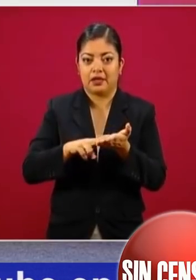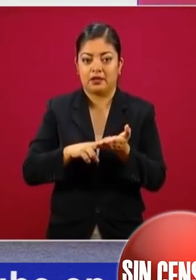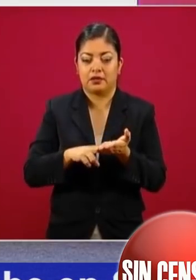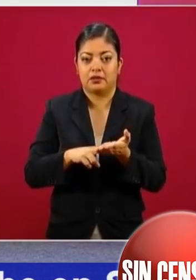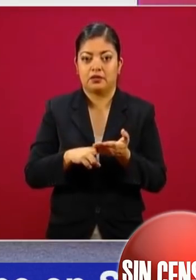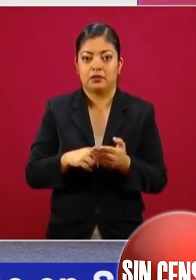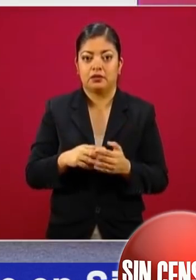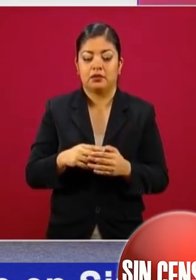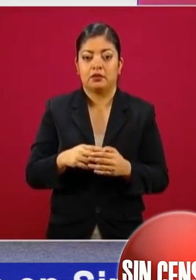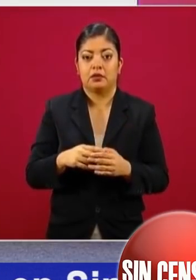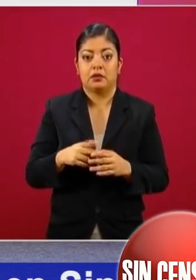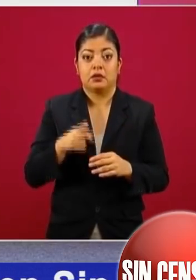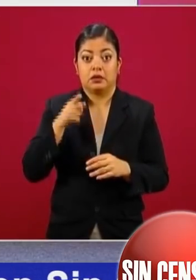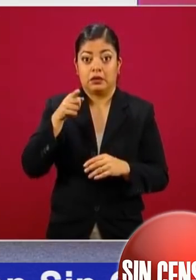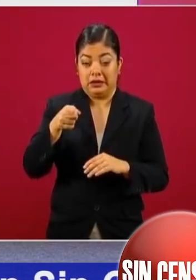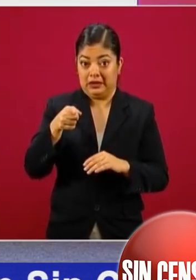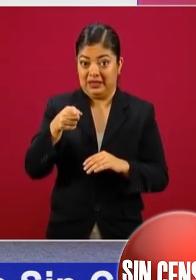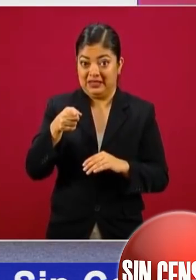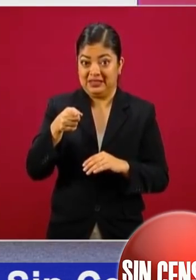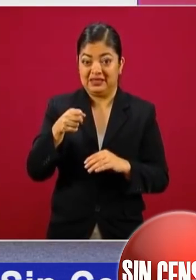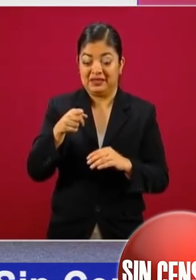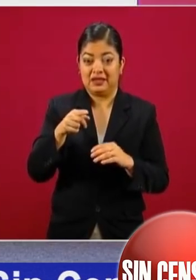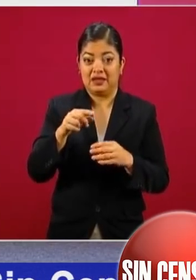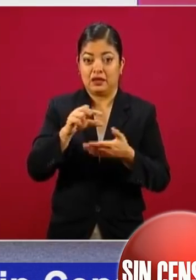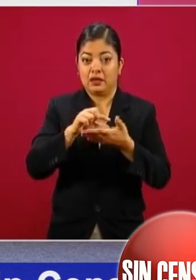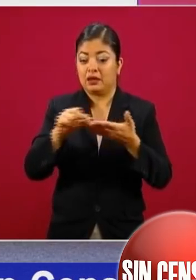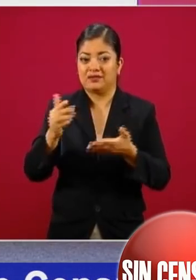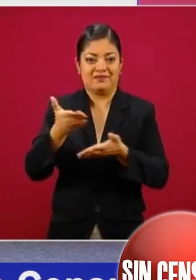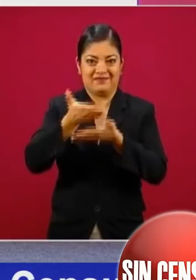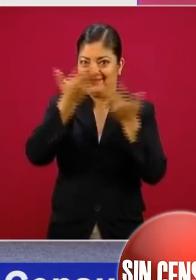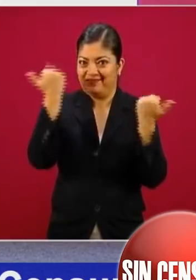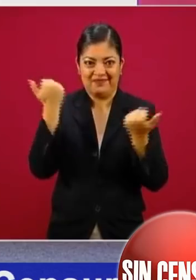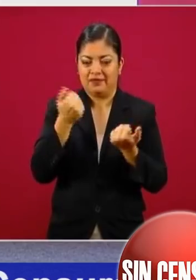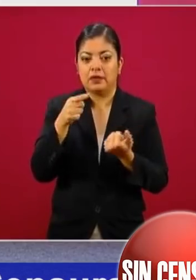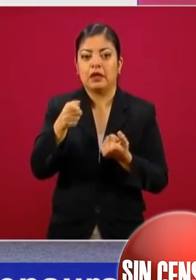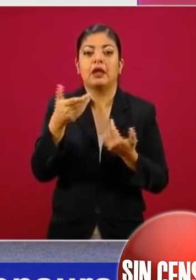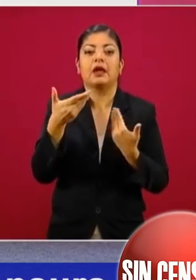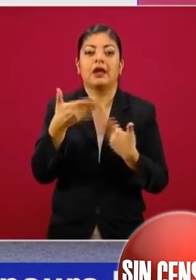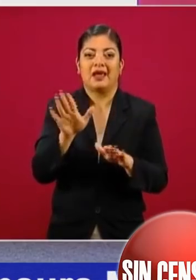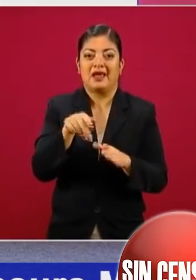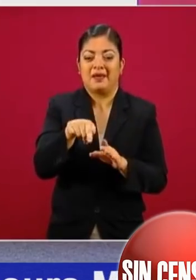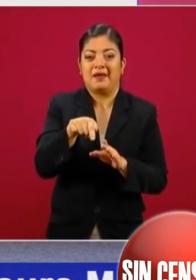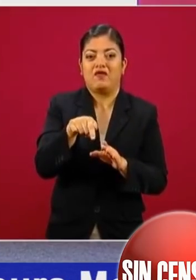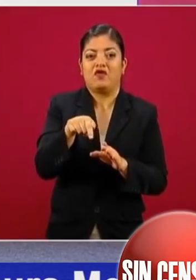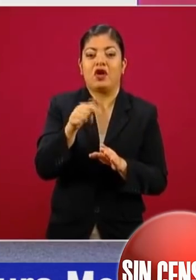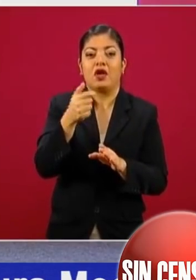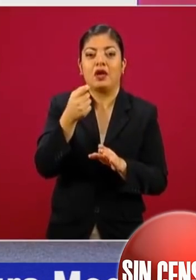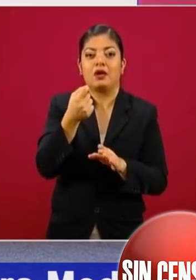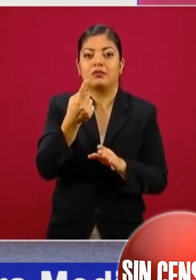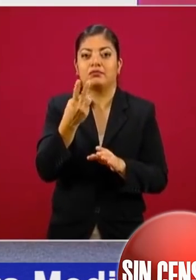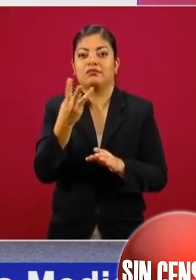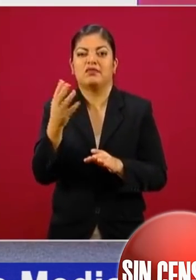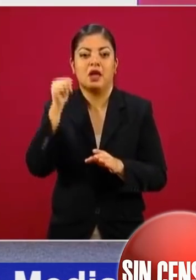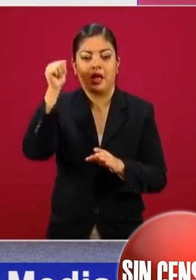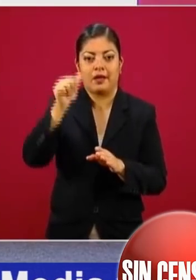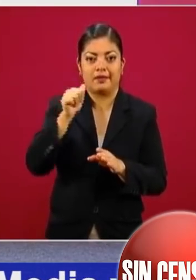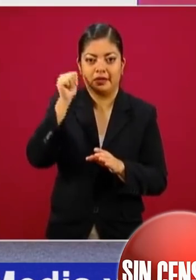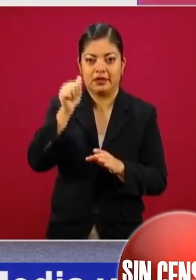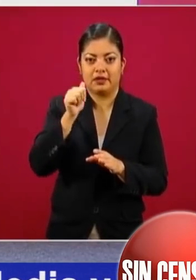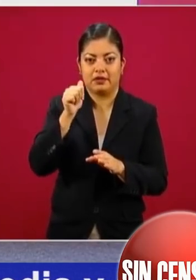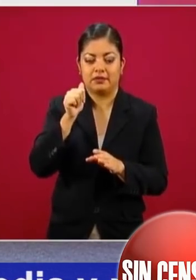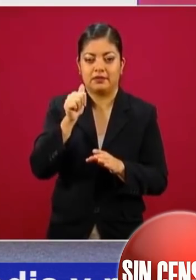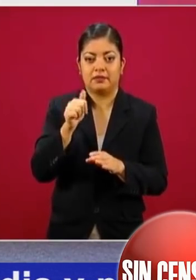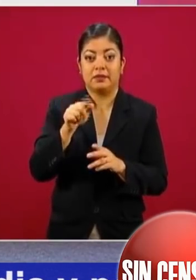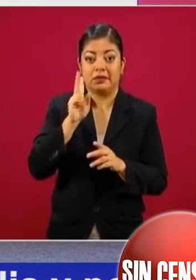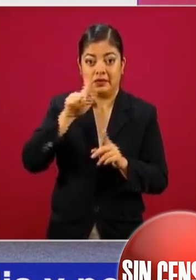Mucho antes de que se observaran estos datos, esto fue en este segmento, en los primeros días de abril. Entonces, esta